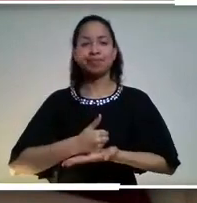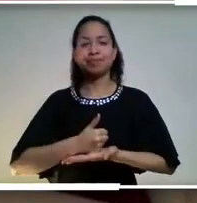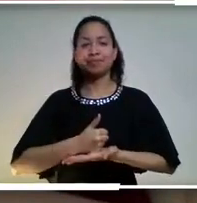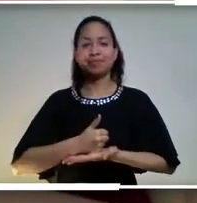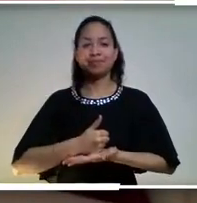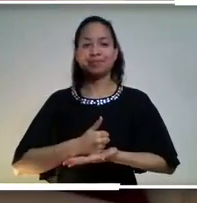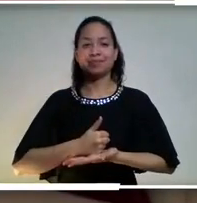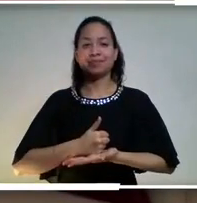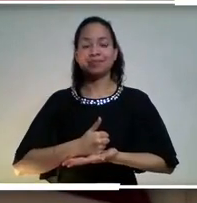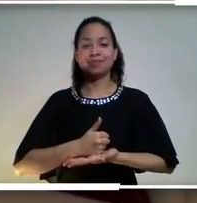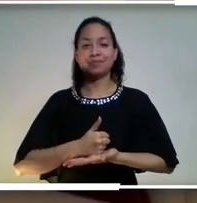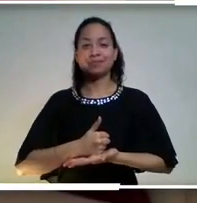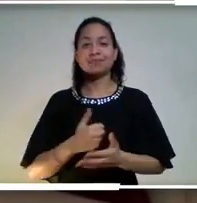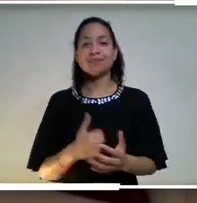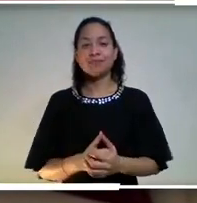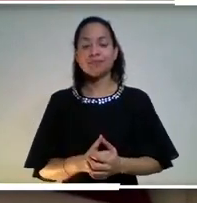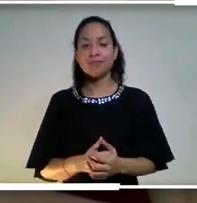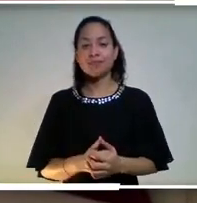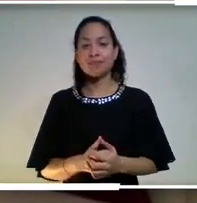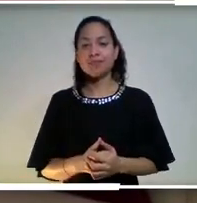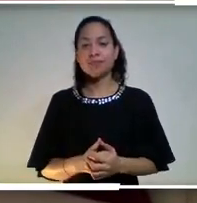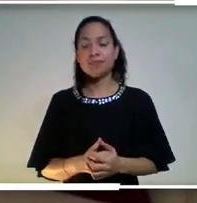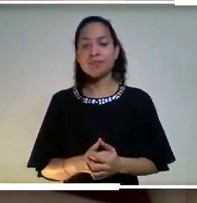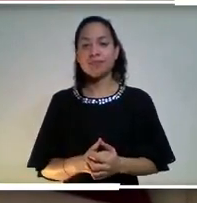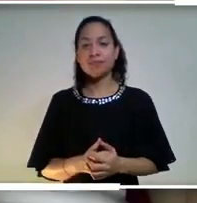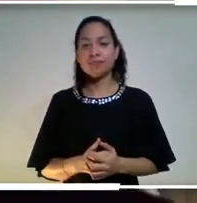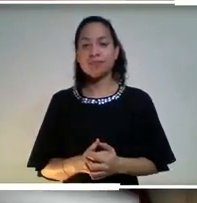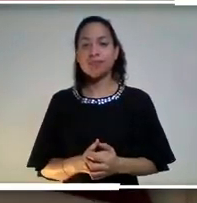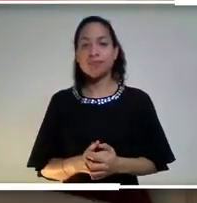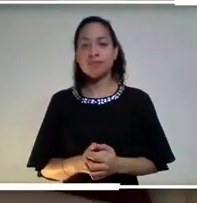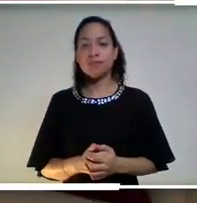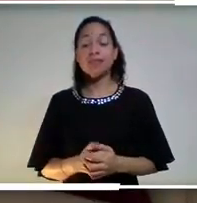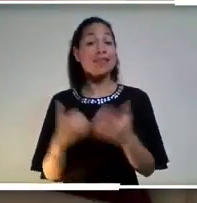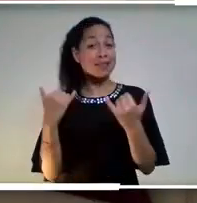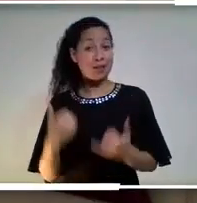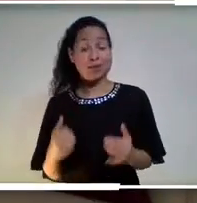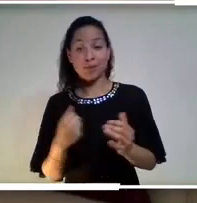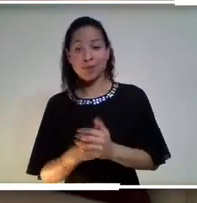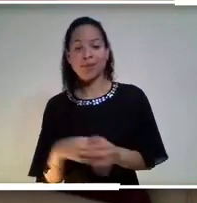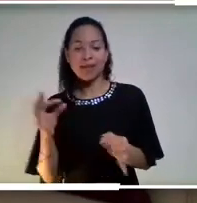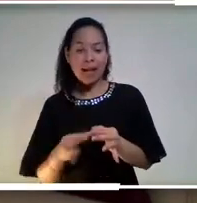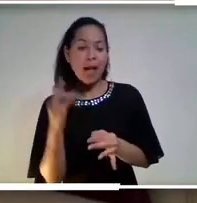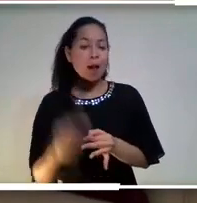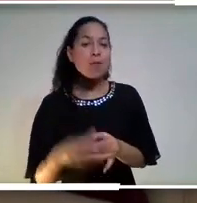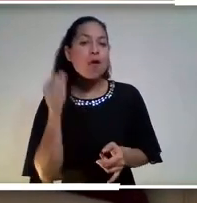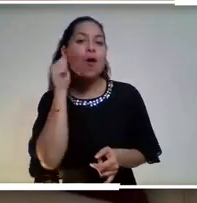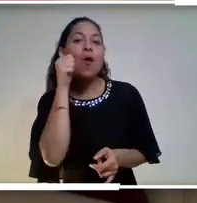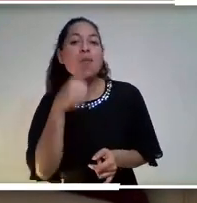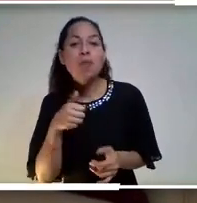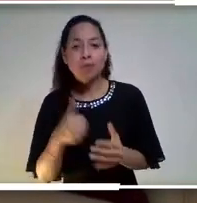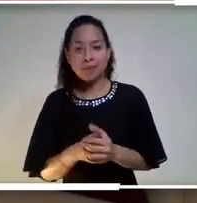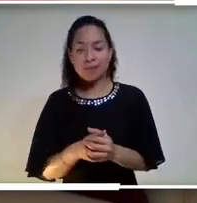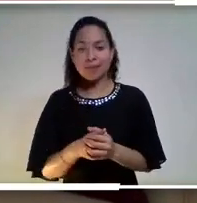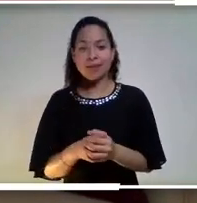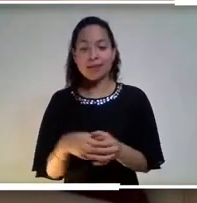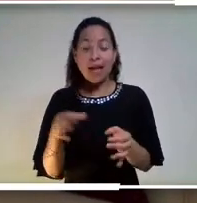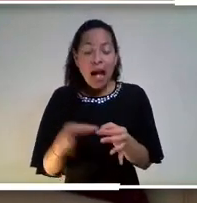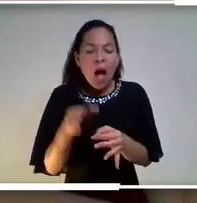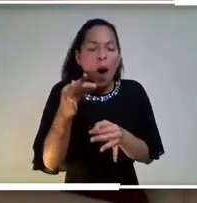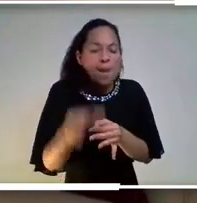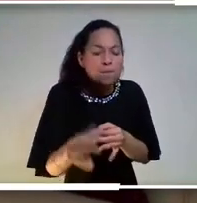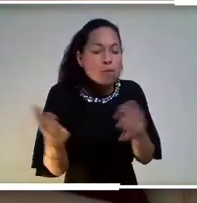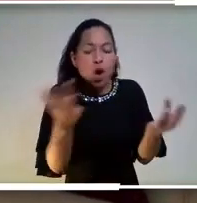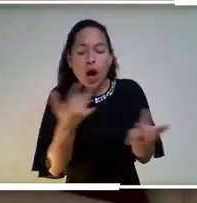llamados el tema de mañana será el pueblo de la esperanza tiene dios la iglesia podemos identificarla son todas ellas